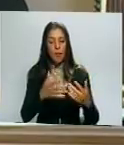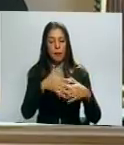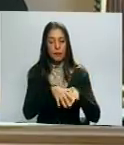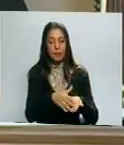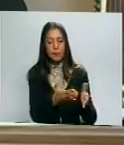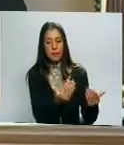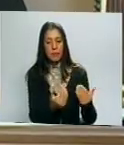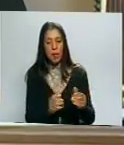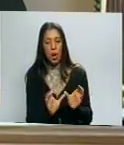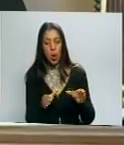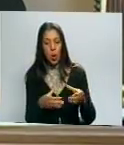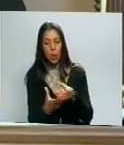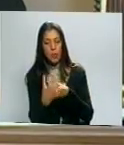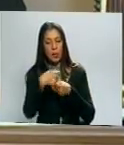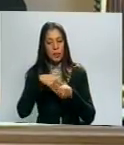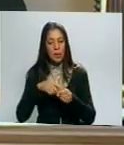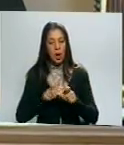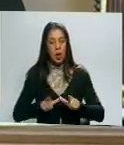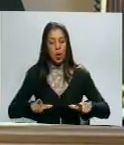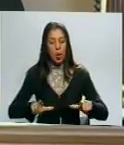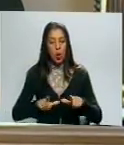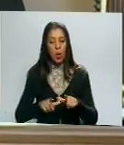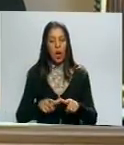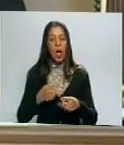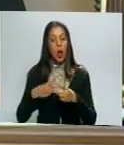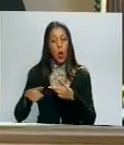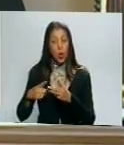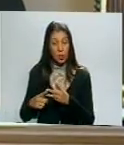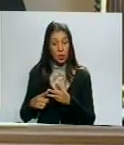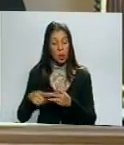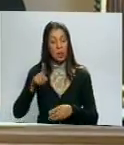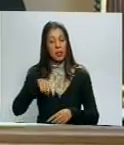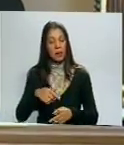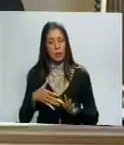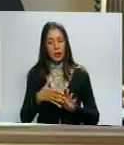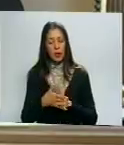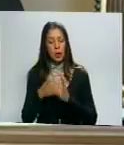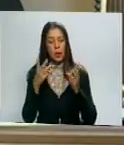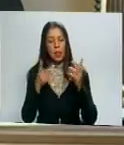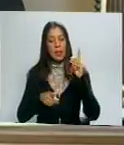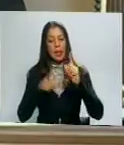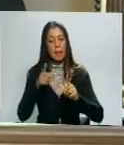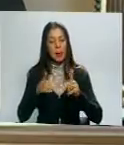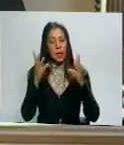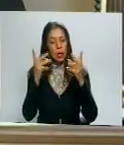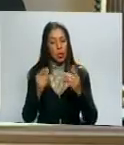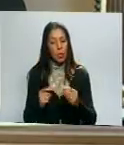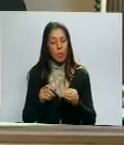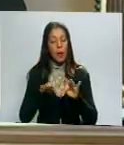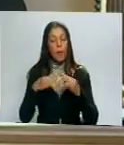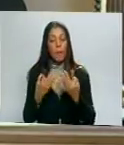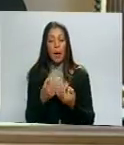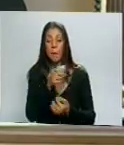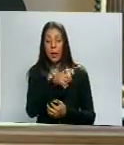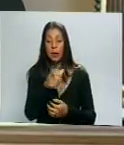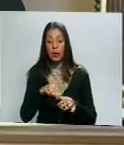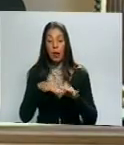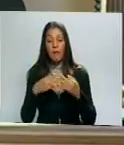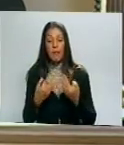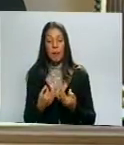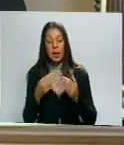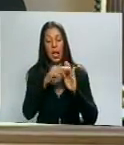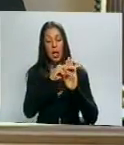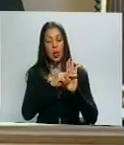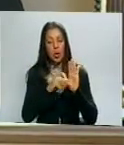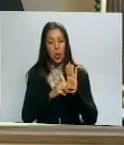Comité Local de Abastecimiento y Producción, entre otras, en lo referido al número de personas, familias, requisitos,